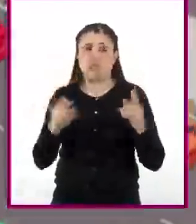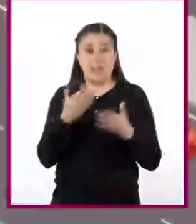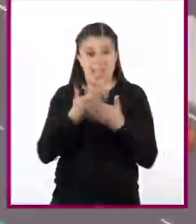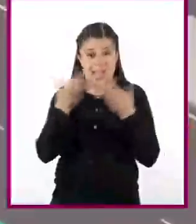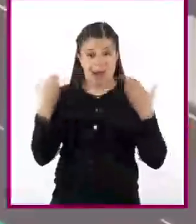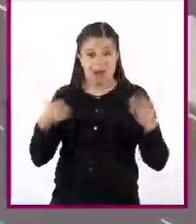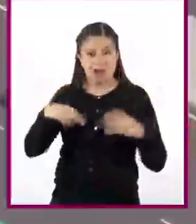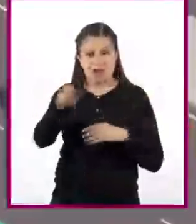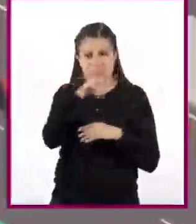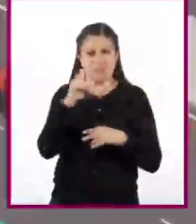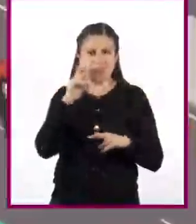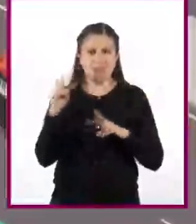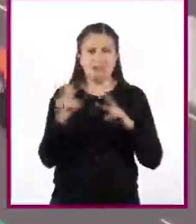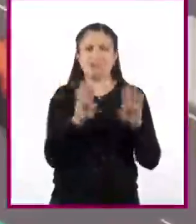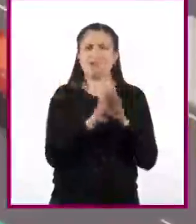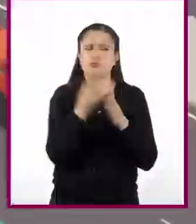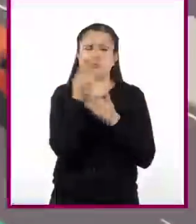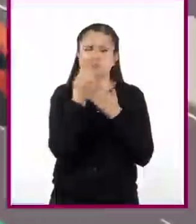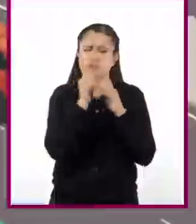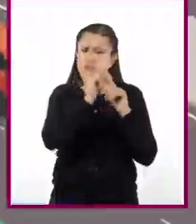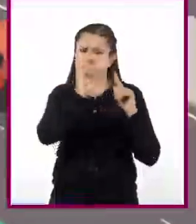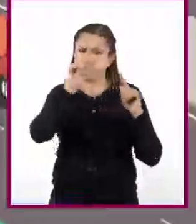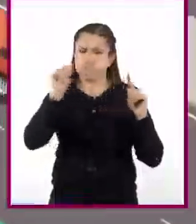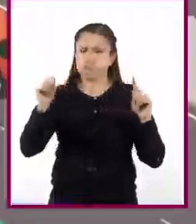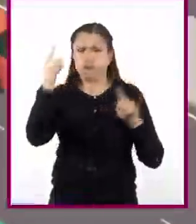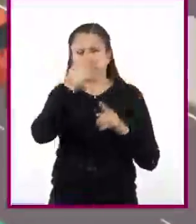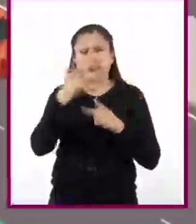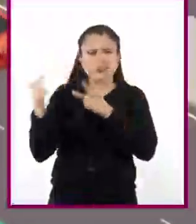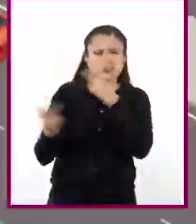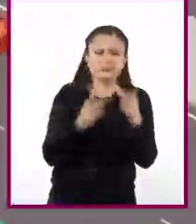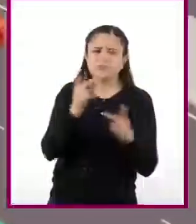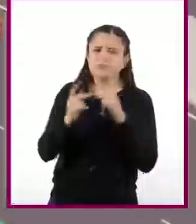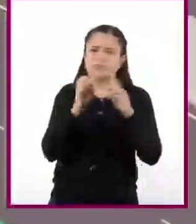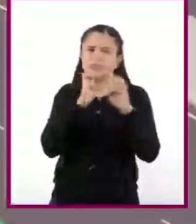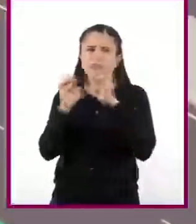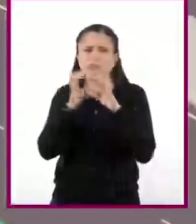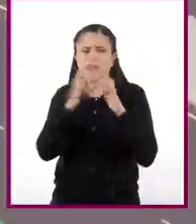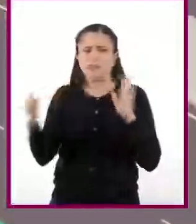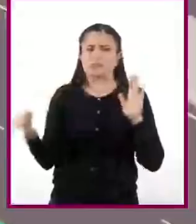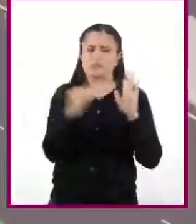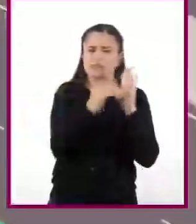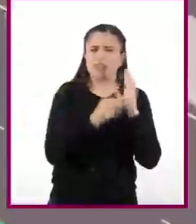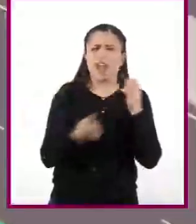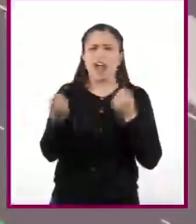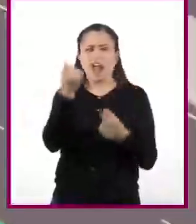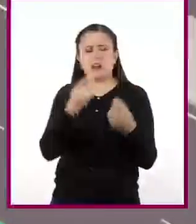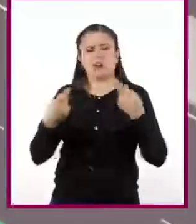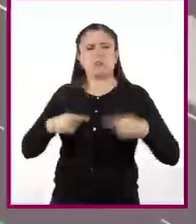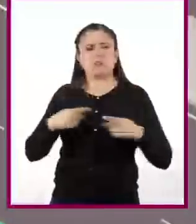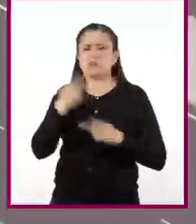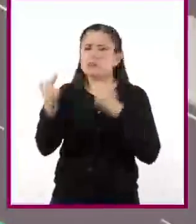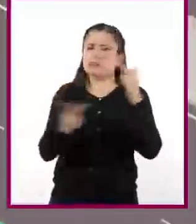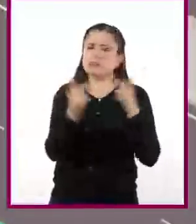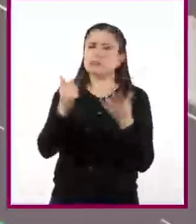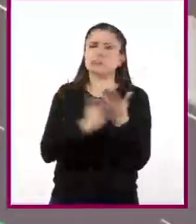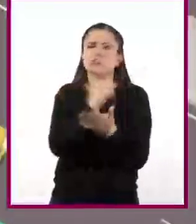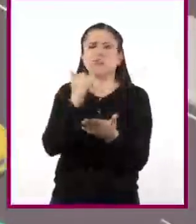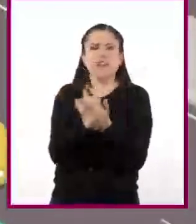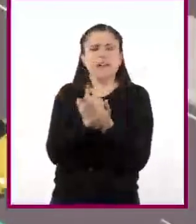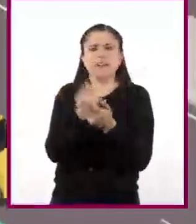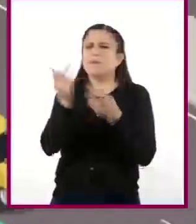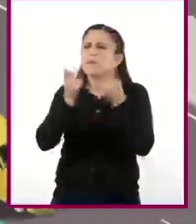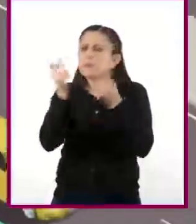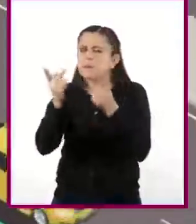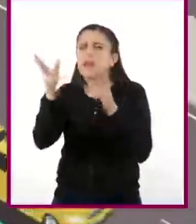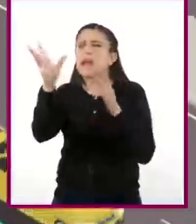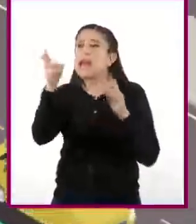Ahora, tracemos el polígono de frecuencias para una encuesta que se llevó a cabo entre algunos habitantes de una ciudad con el fin de